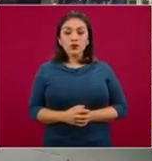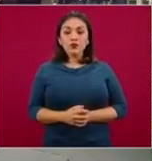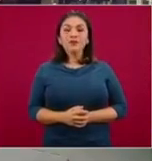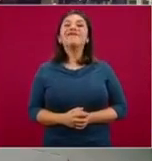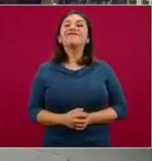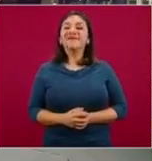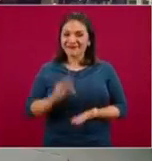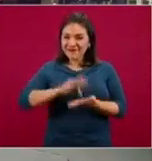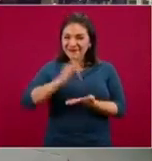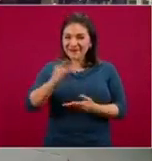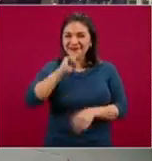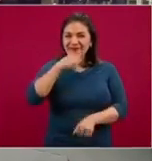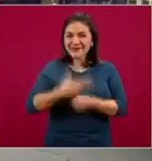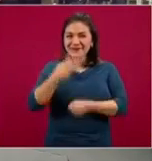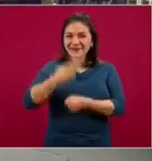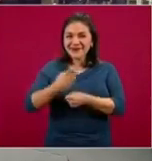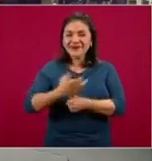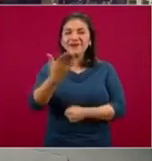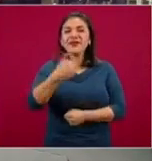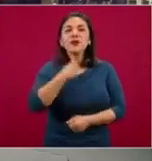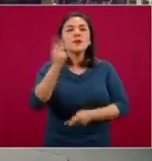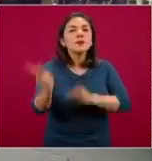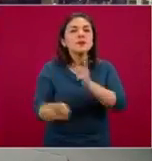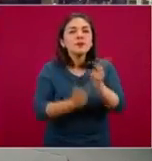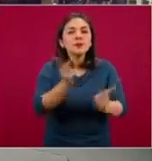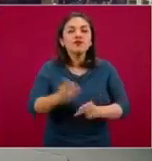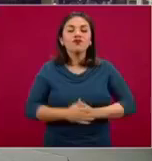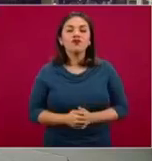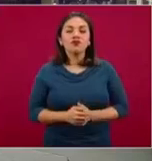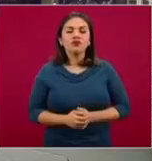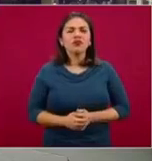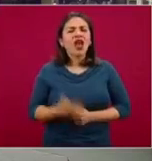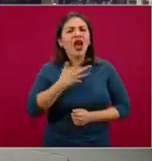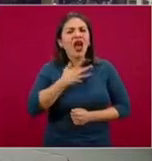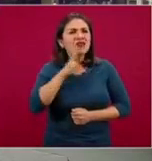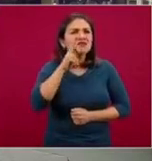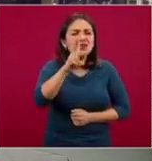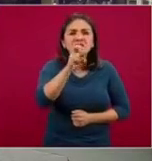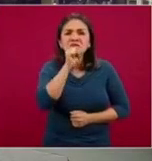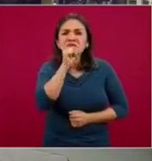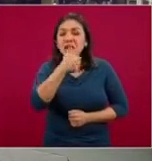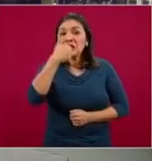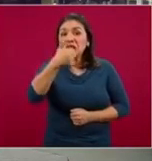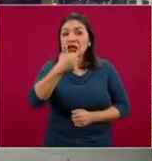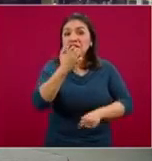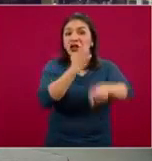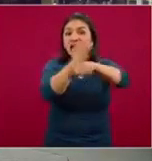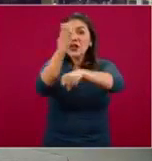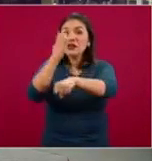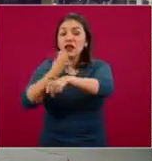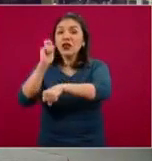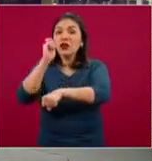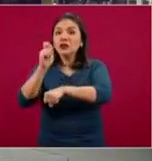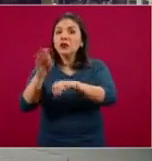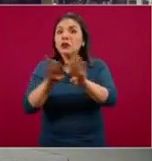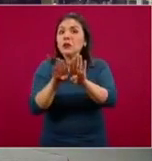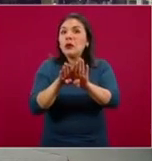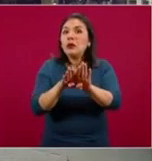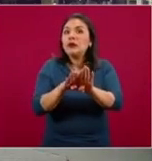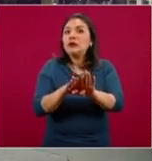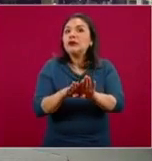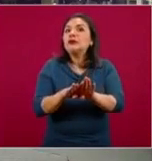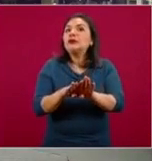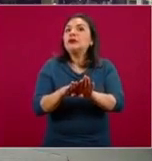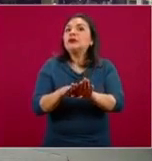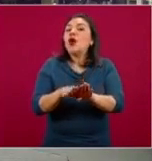Gracias, subsecretario. Pues la pregunta es: 6 estados pasaron ahora sí que de panzazo el color